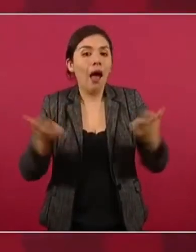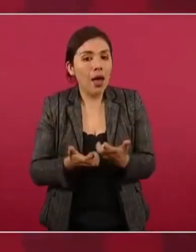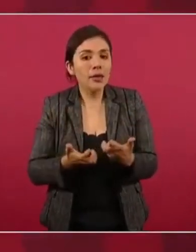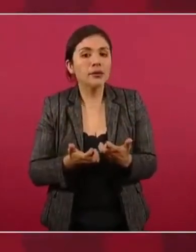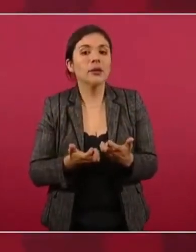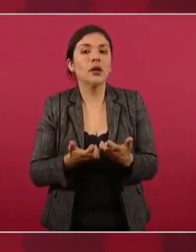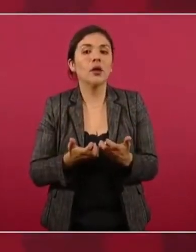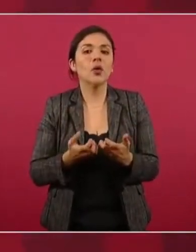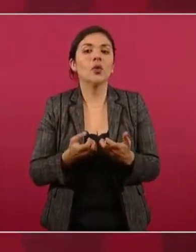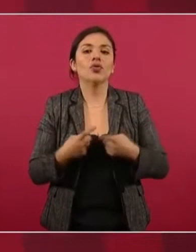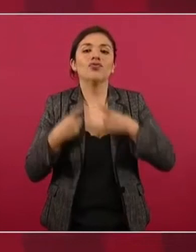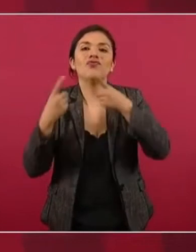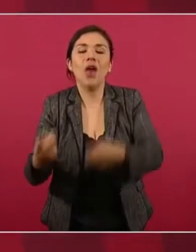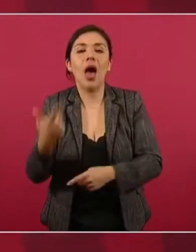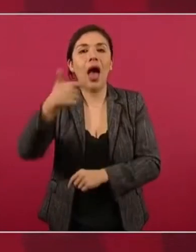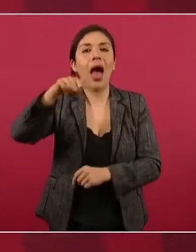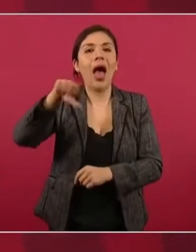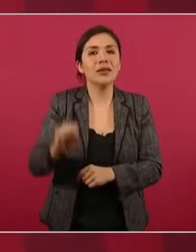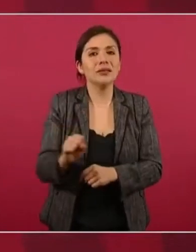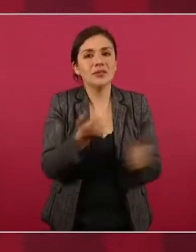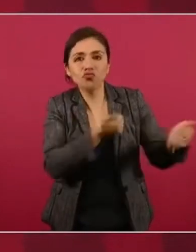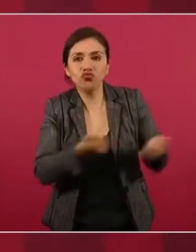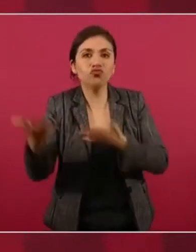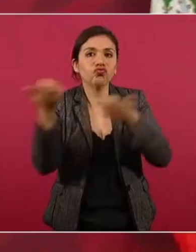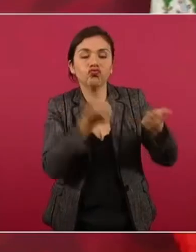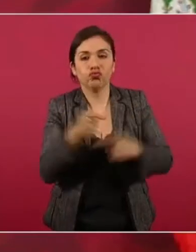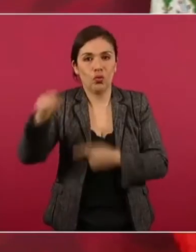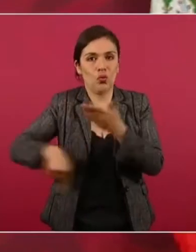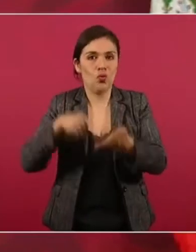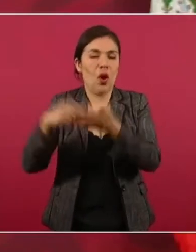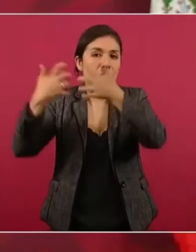va a abastecer de gas a la planta.